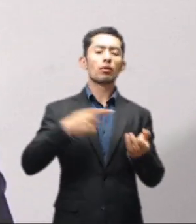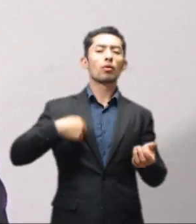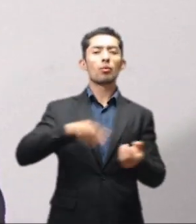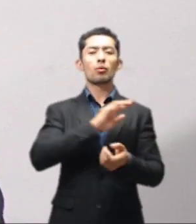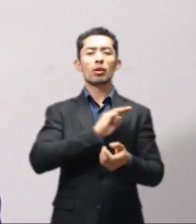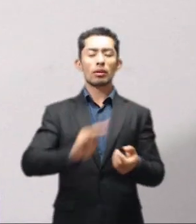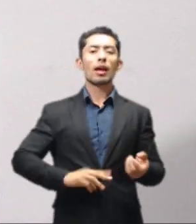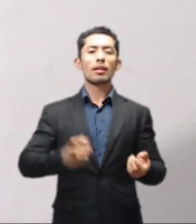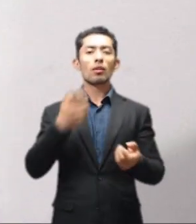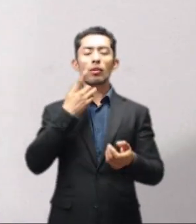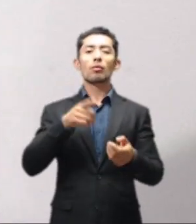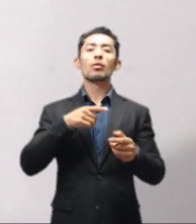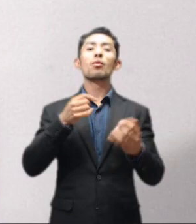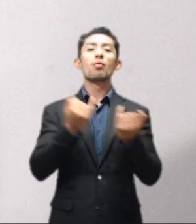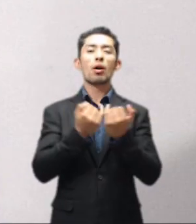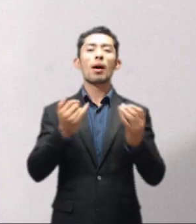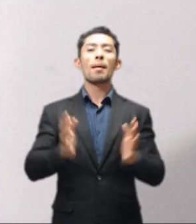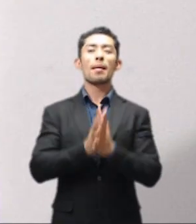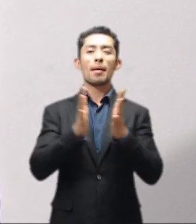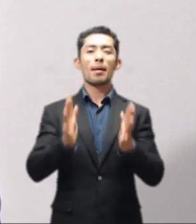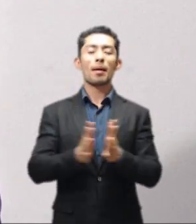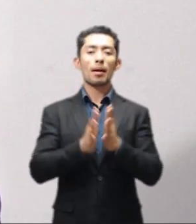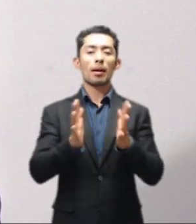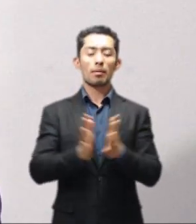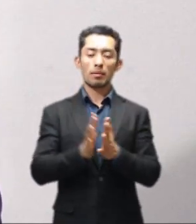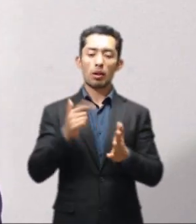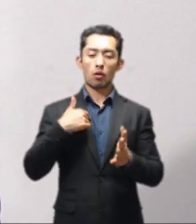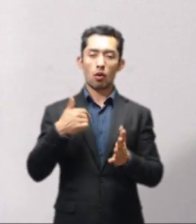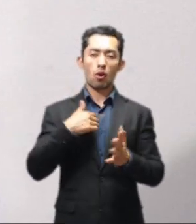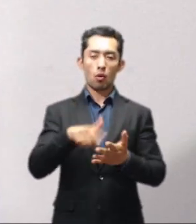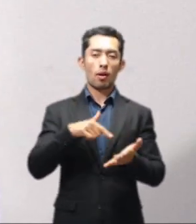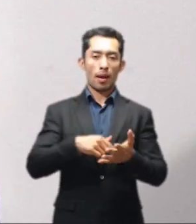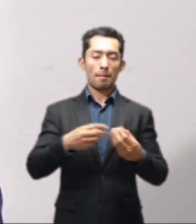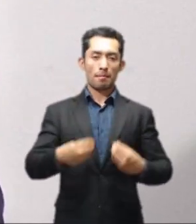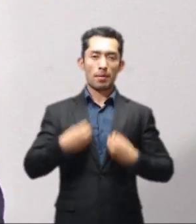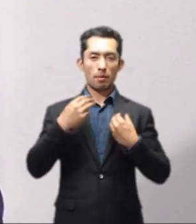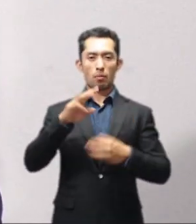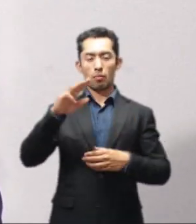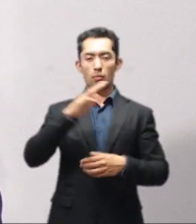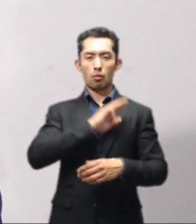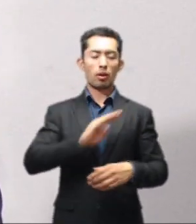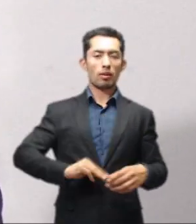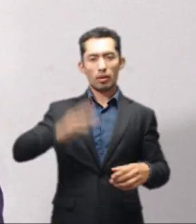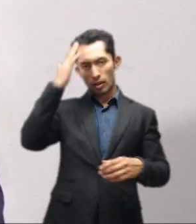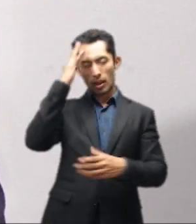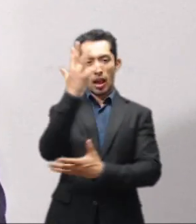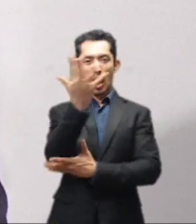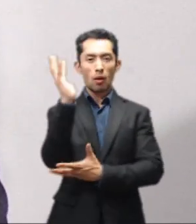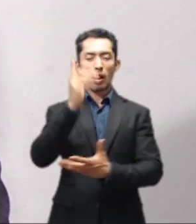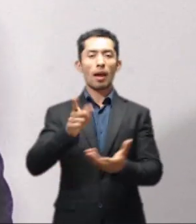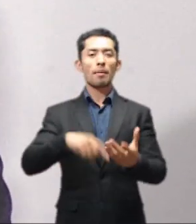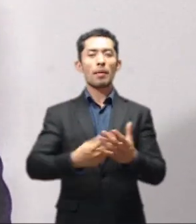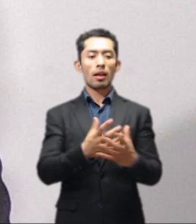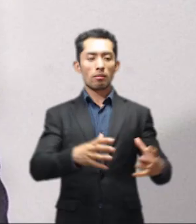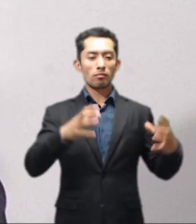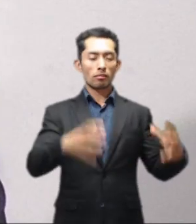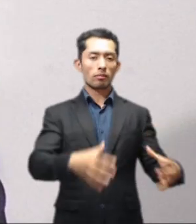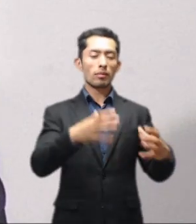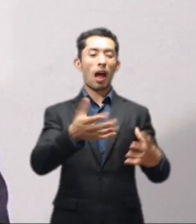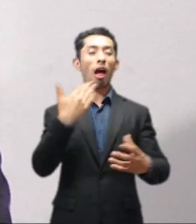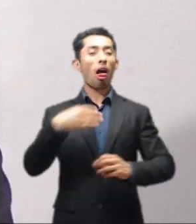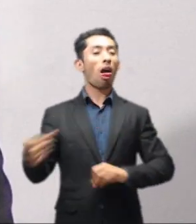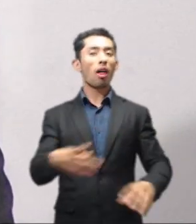tomamos en esa parte también participé en mi localidad en la cabecera también ahí sembrando arbolitos en los maceteros que se habían